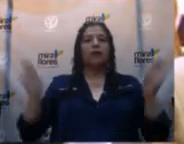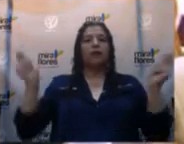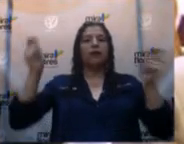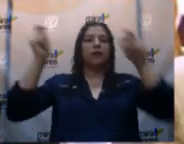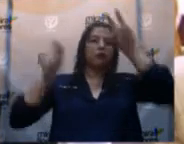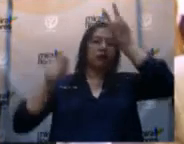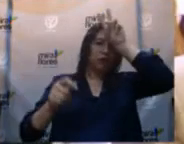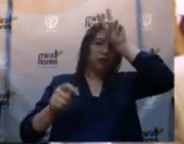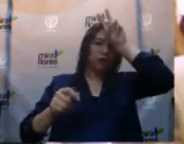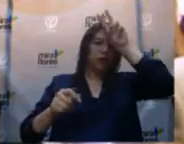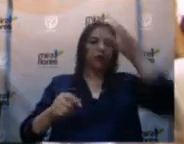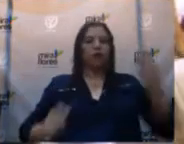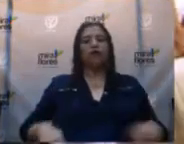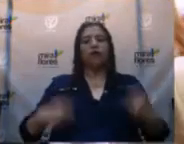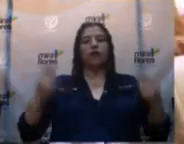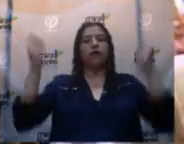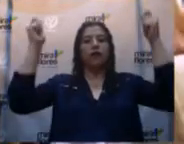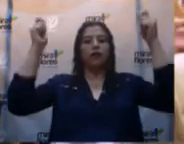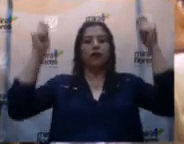El Perú.